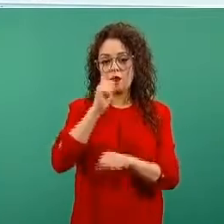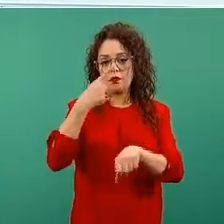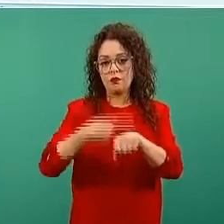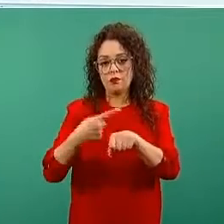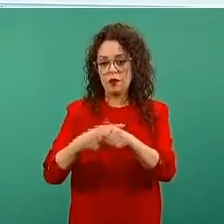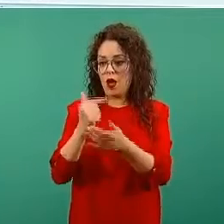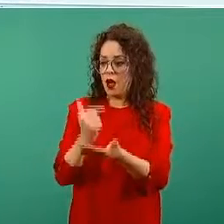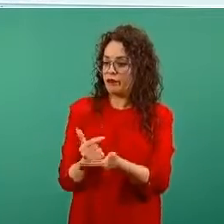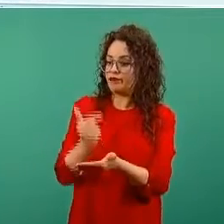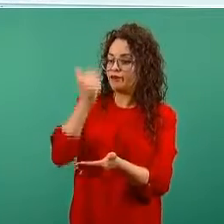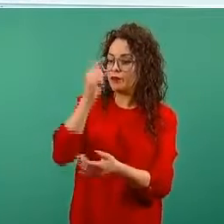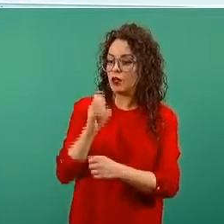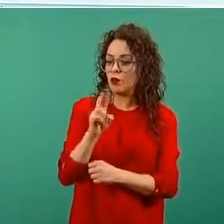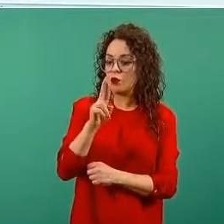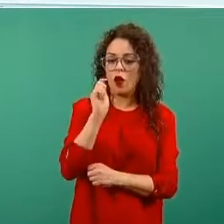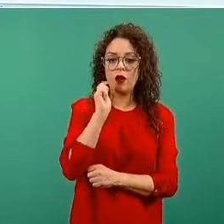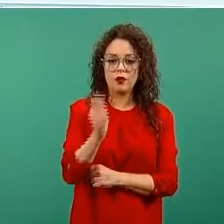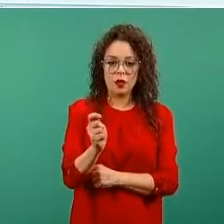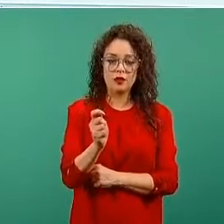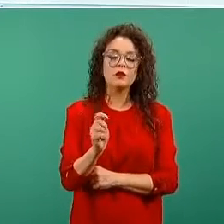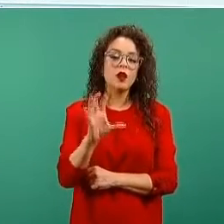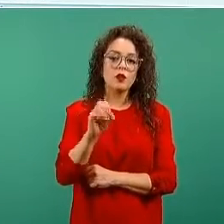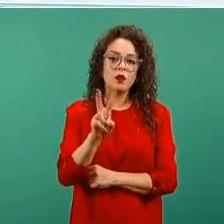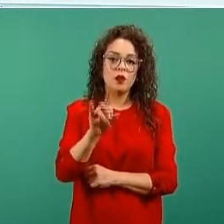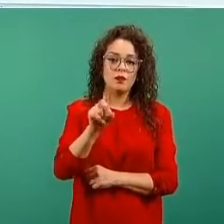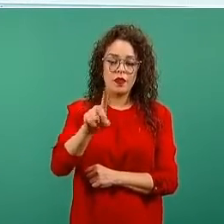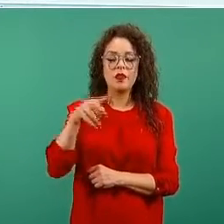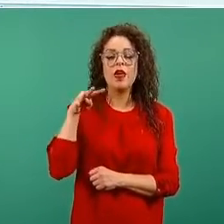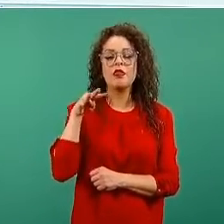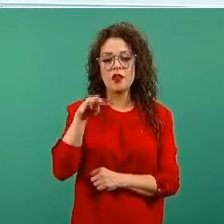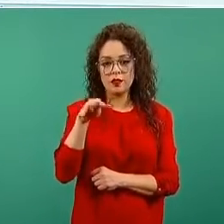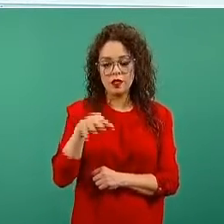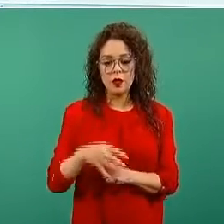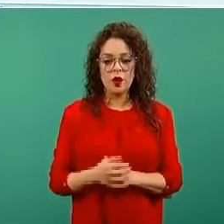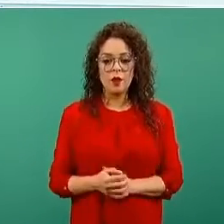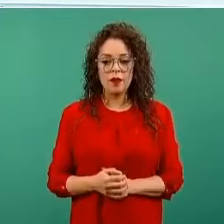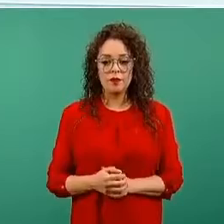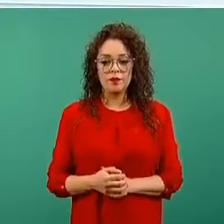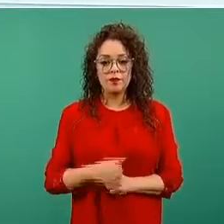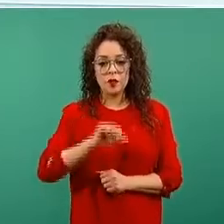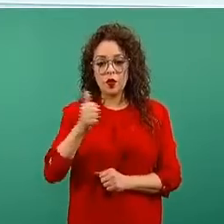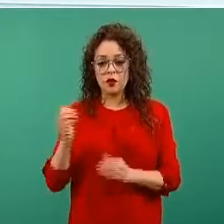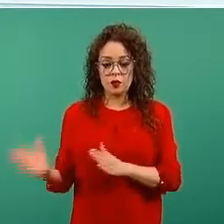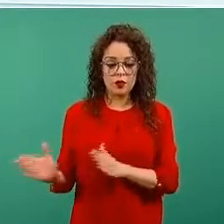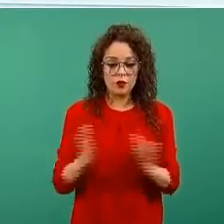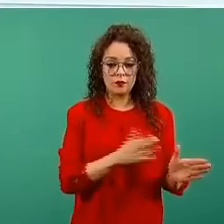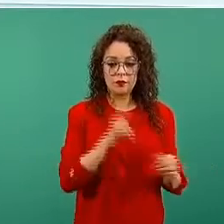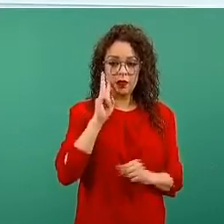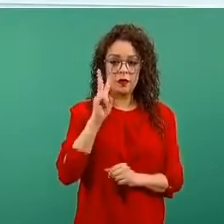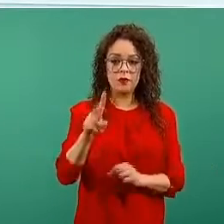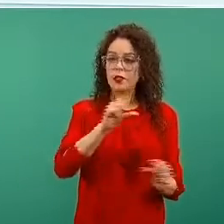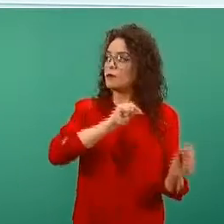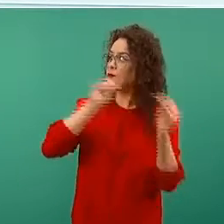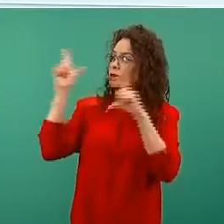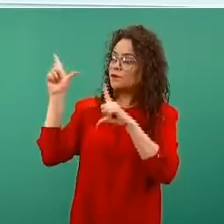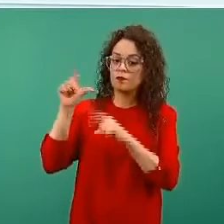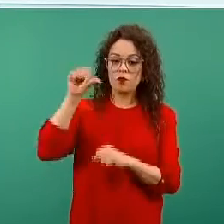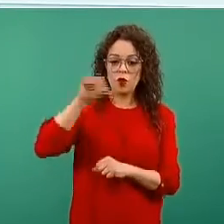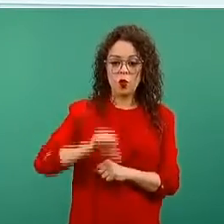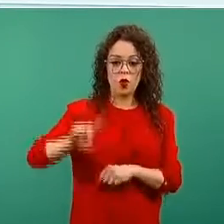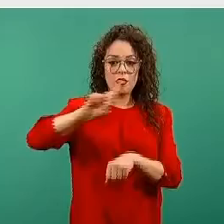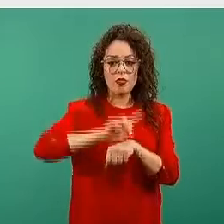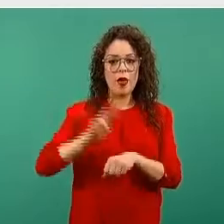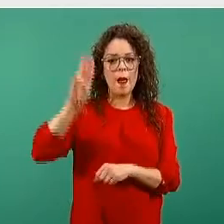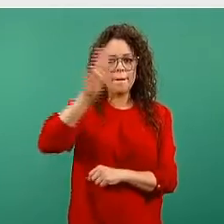que produce la COVID-19. En la siguiente diapositiva, hoy día es miércoles, comentábamos la semana pasada que íbamos a estarles